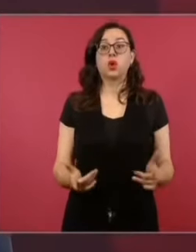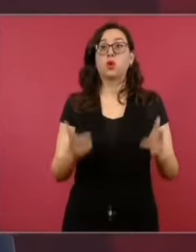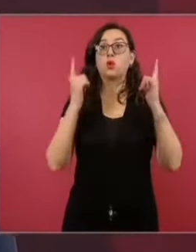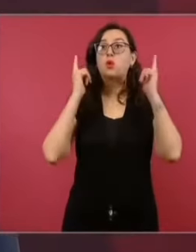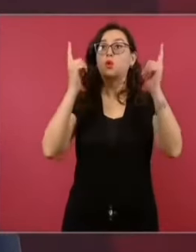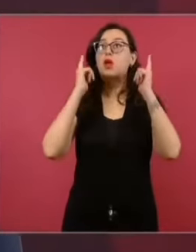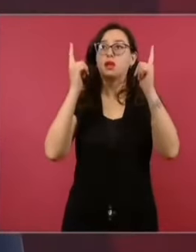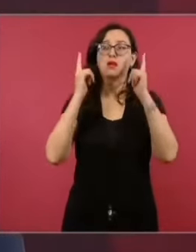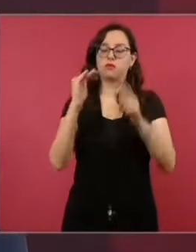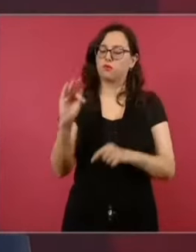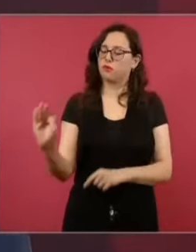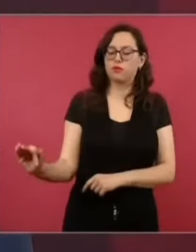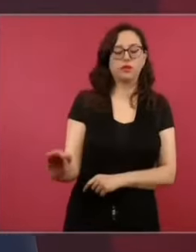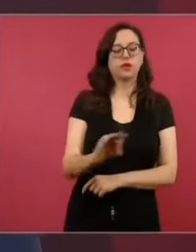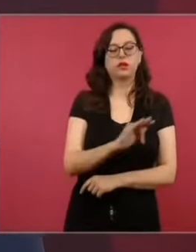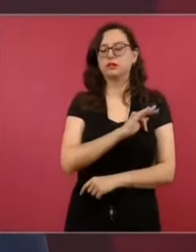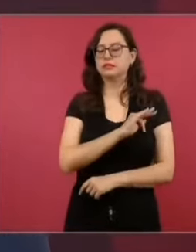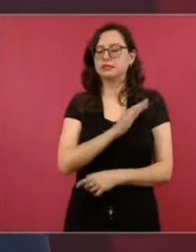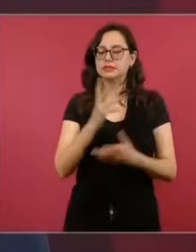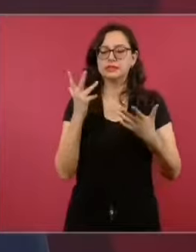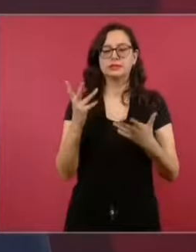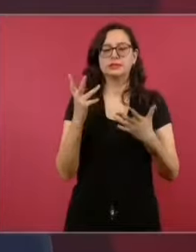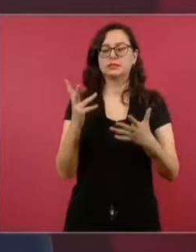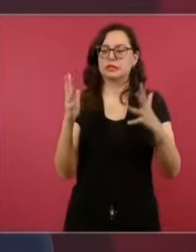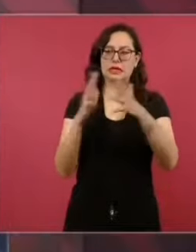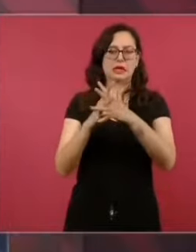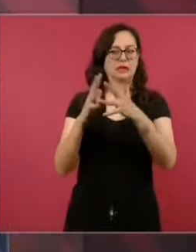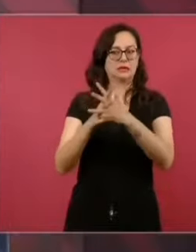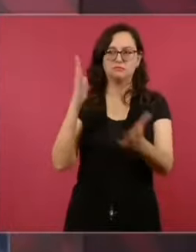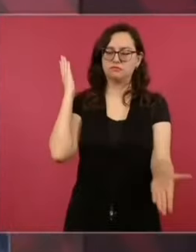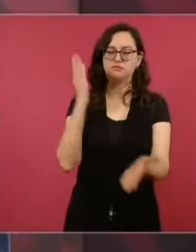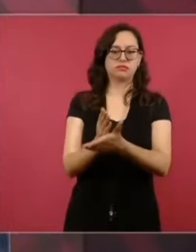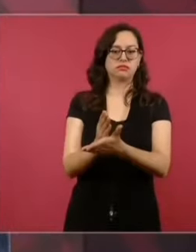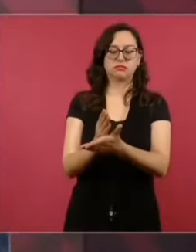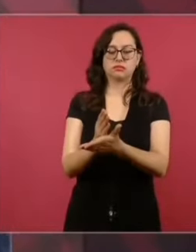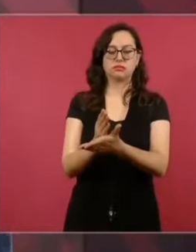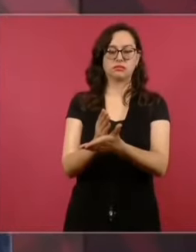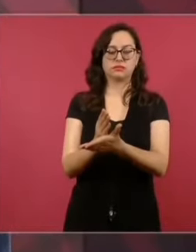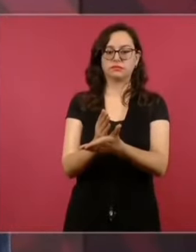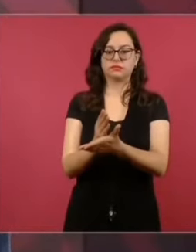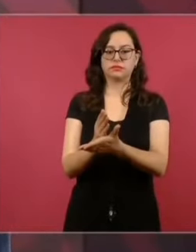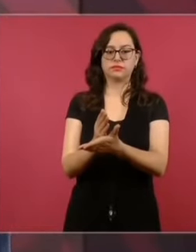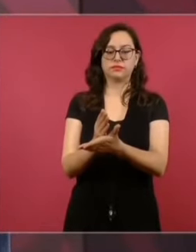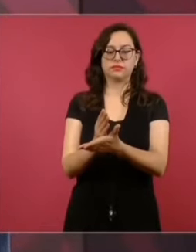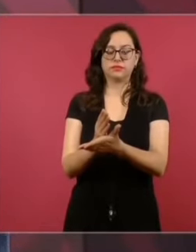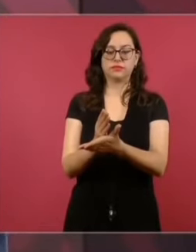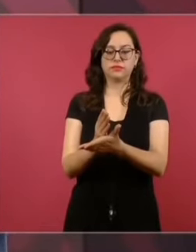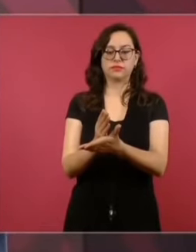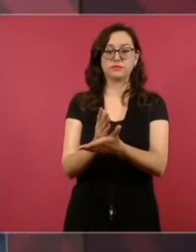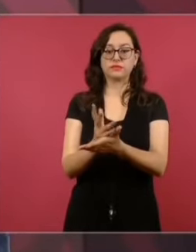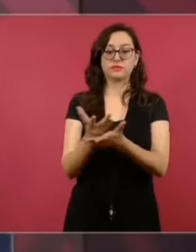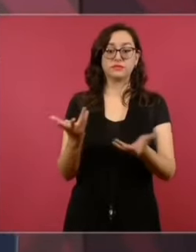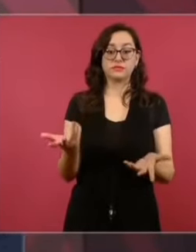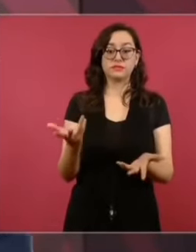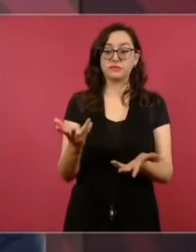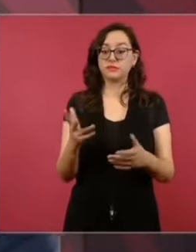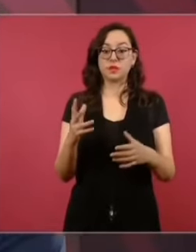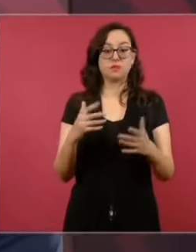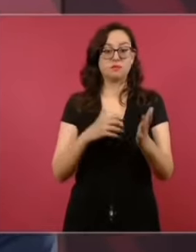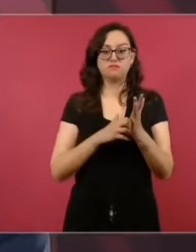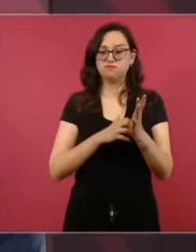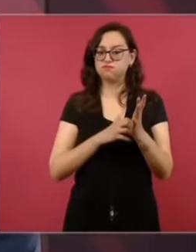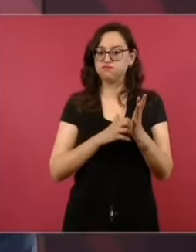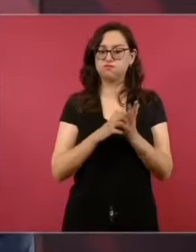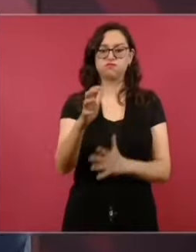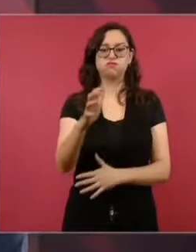que se detenga la guerra, porque ya son miles de